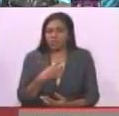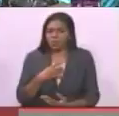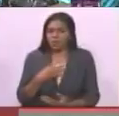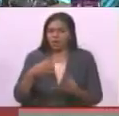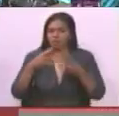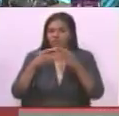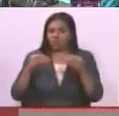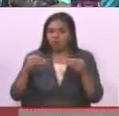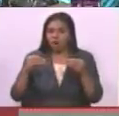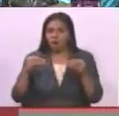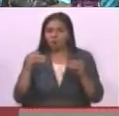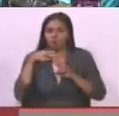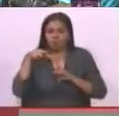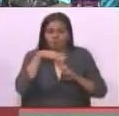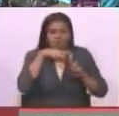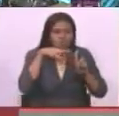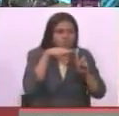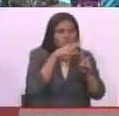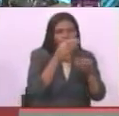estaban conspirando contra él.